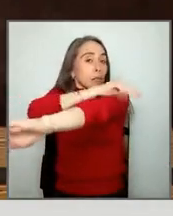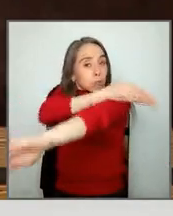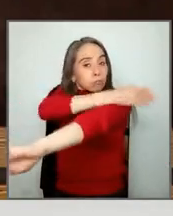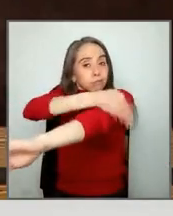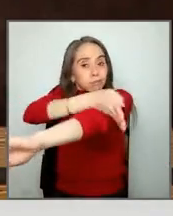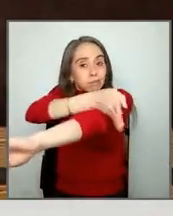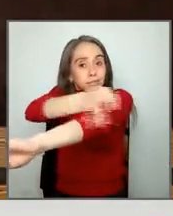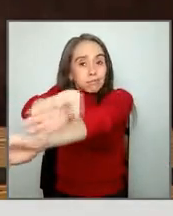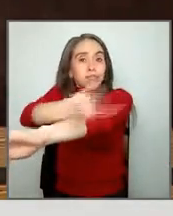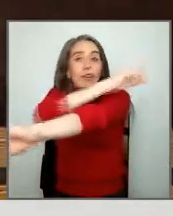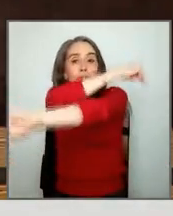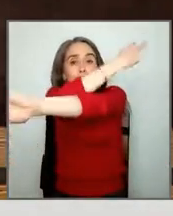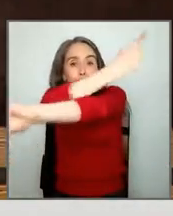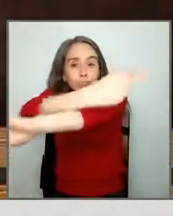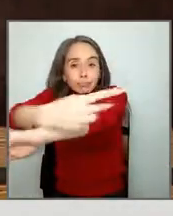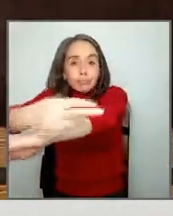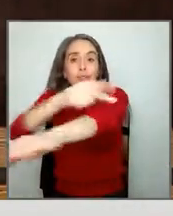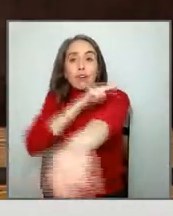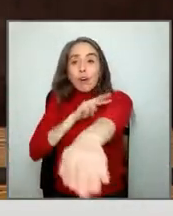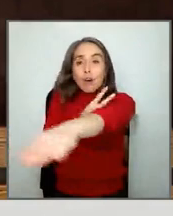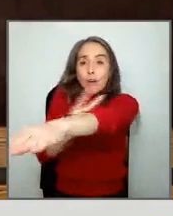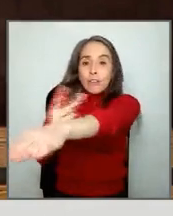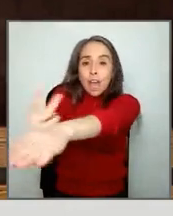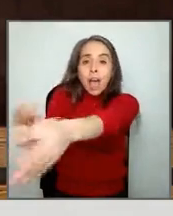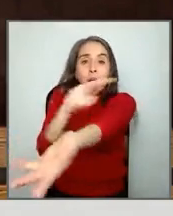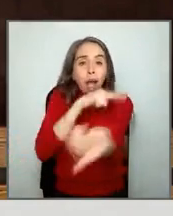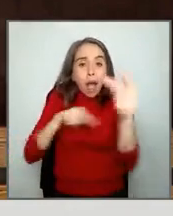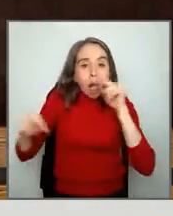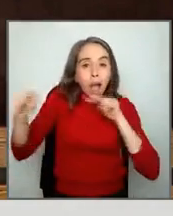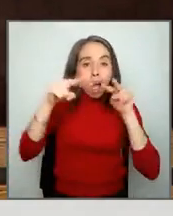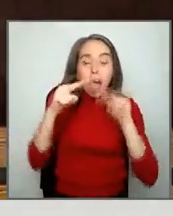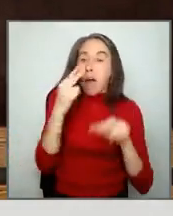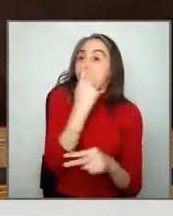respetarlo y cuidarlo